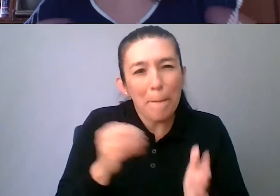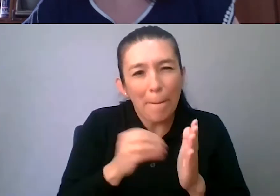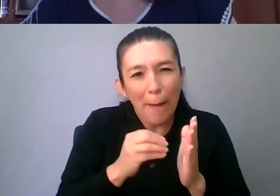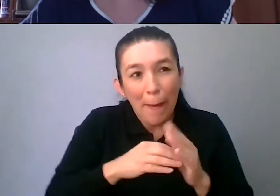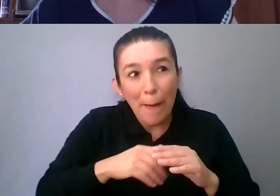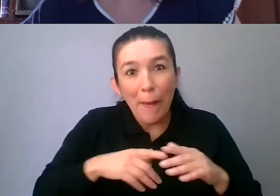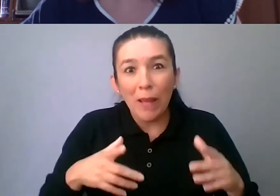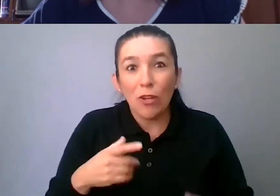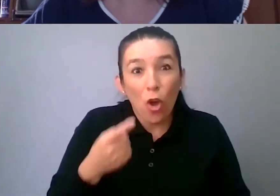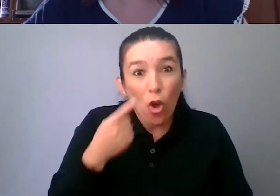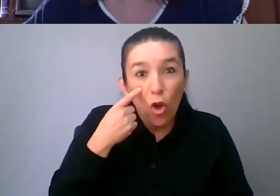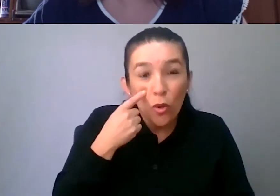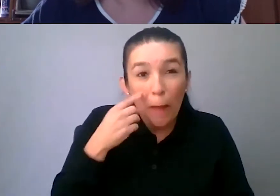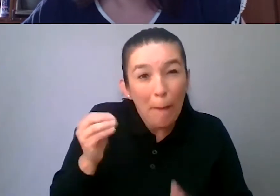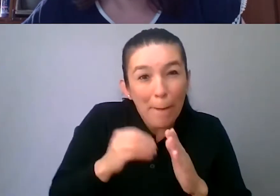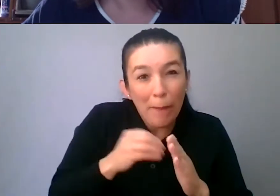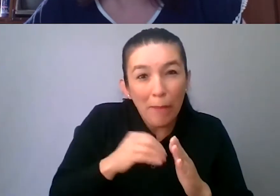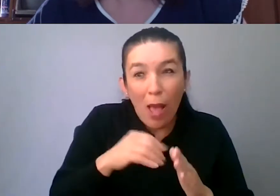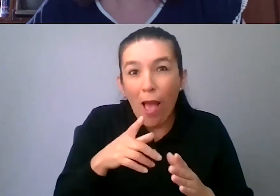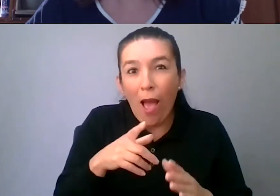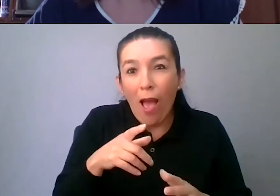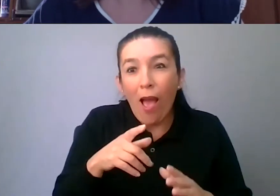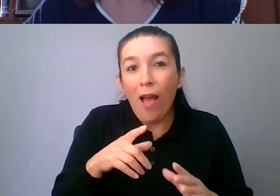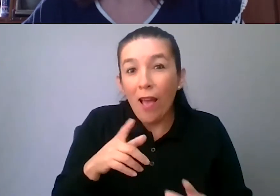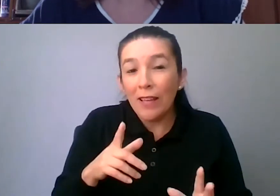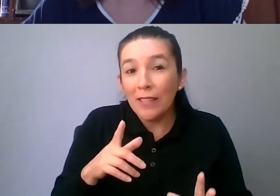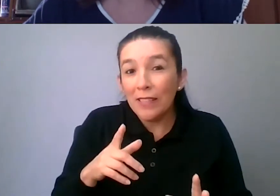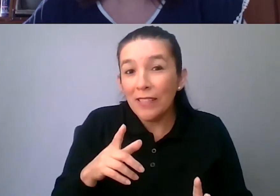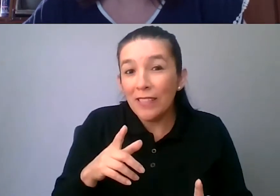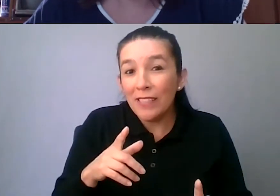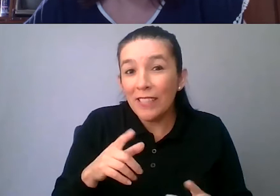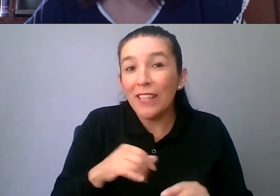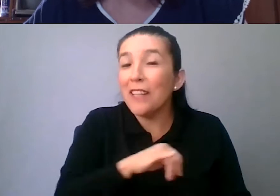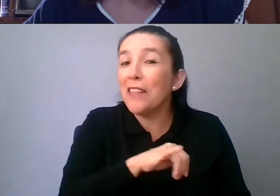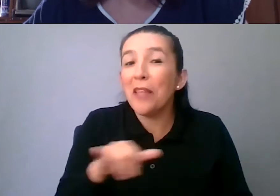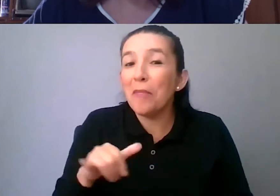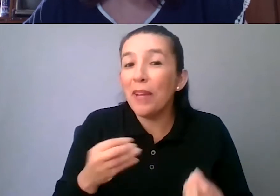mientras más uno conoce, como que dice, pucha, conozco cada vez menos, pero uno se va